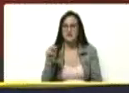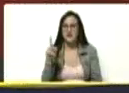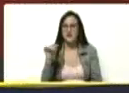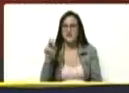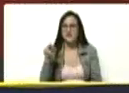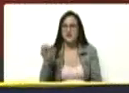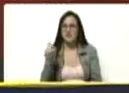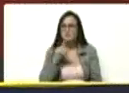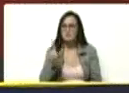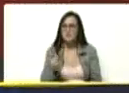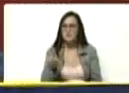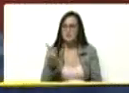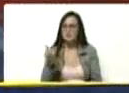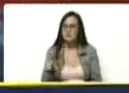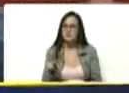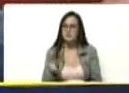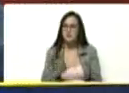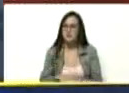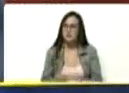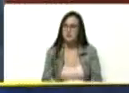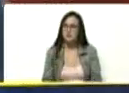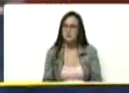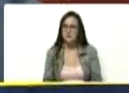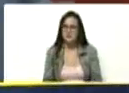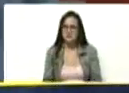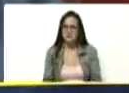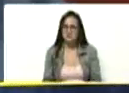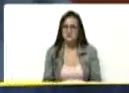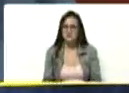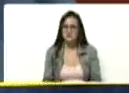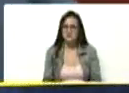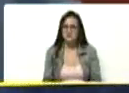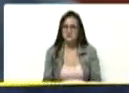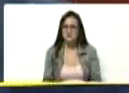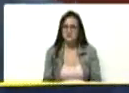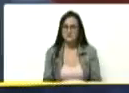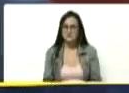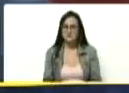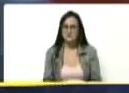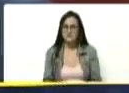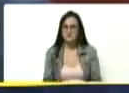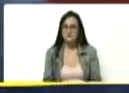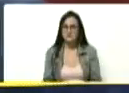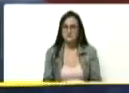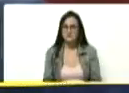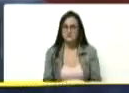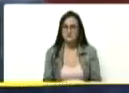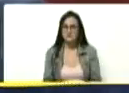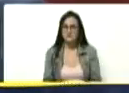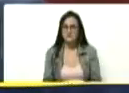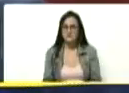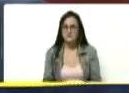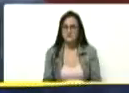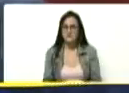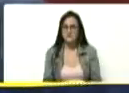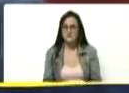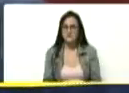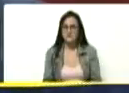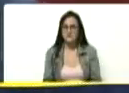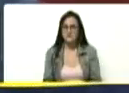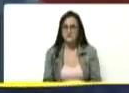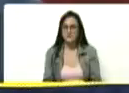Cuando le pregunta a Roosevelt, ¿pero cómo es posible que usted reciba a un tirano como Somoza? Y